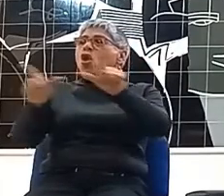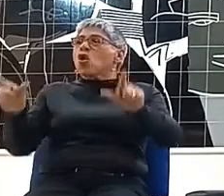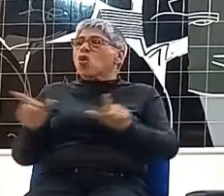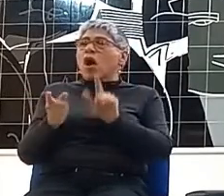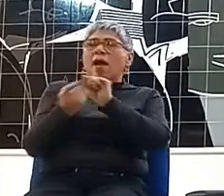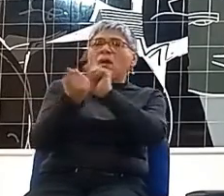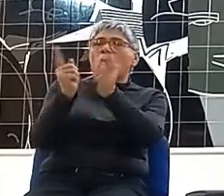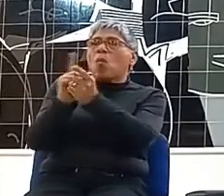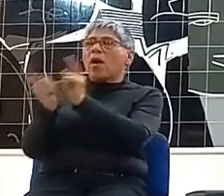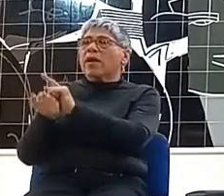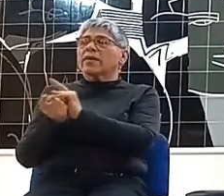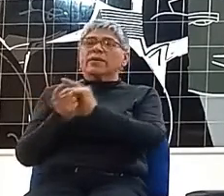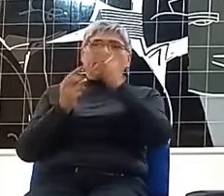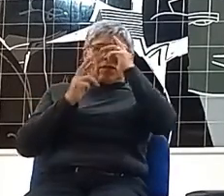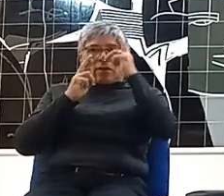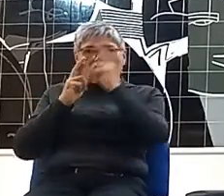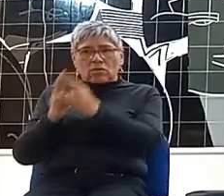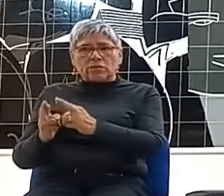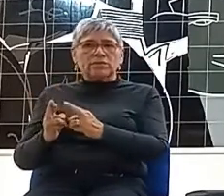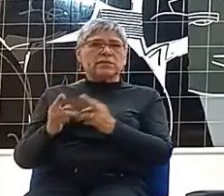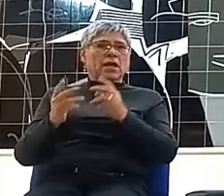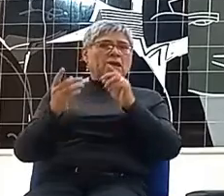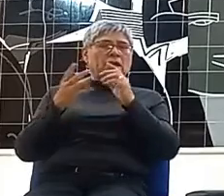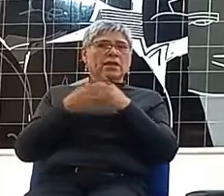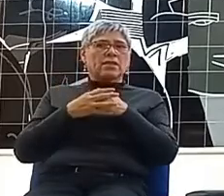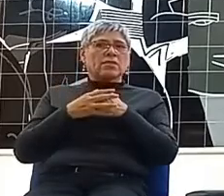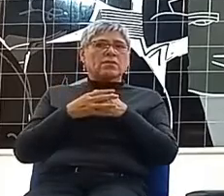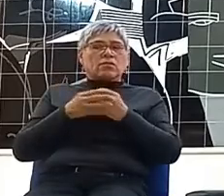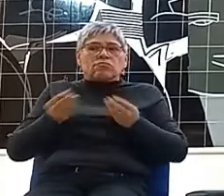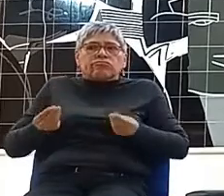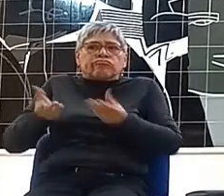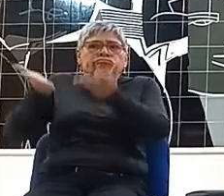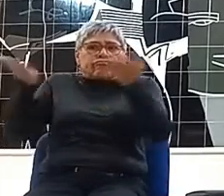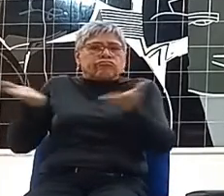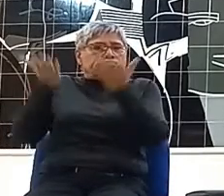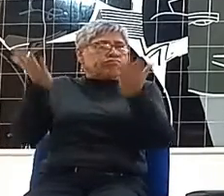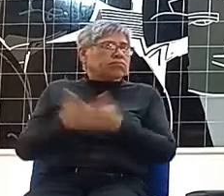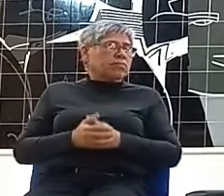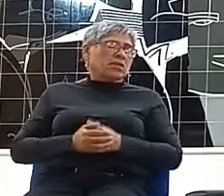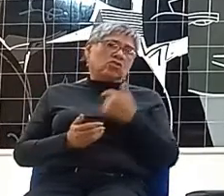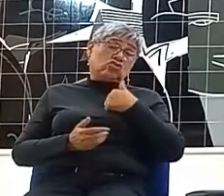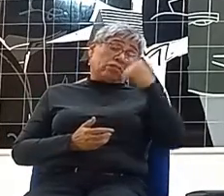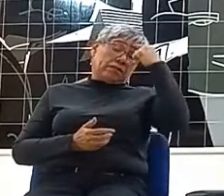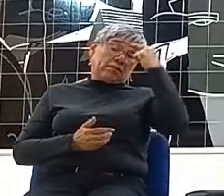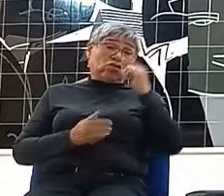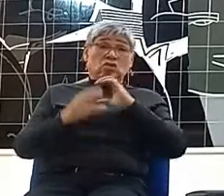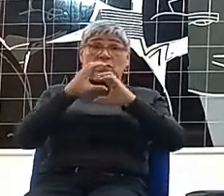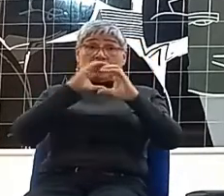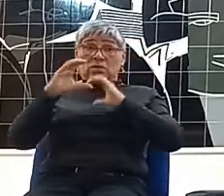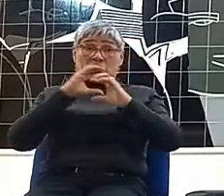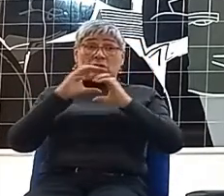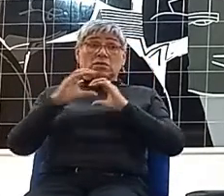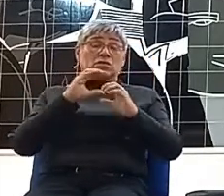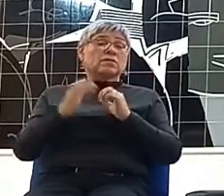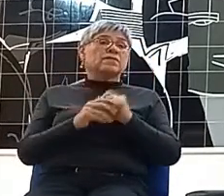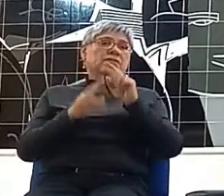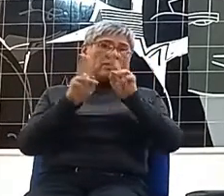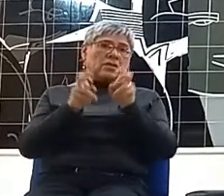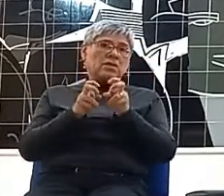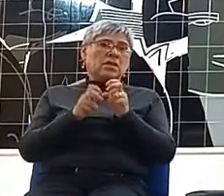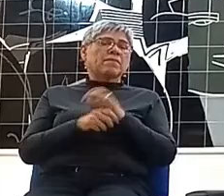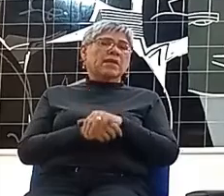de reconocimiento. Considero que es muy importante trabajar el tema de publicaciones y el tema